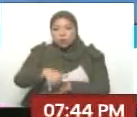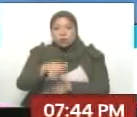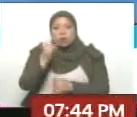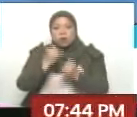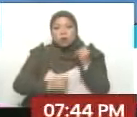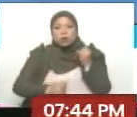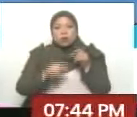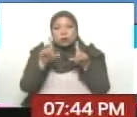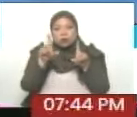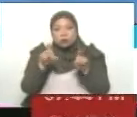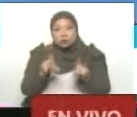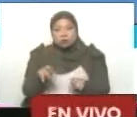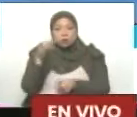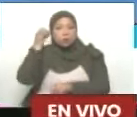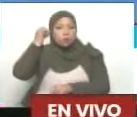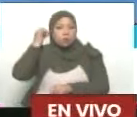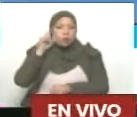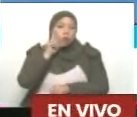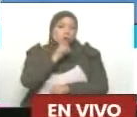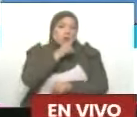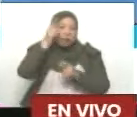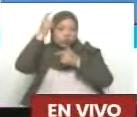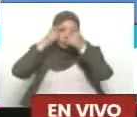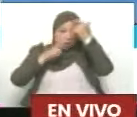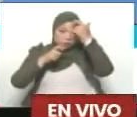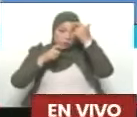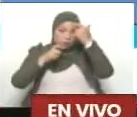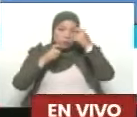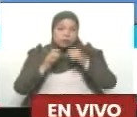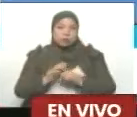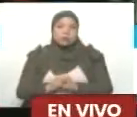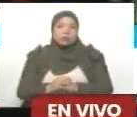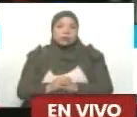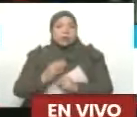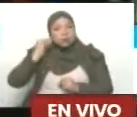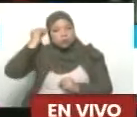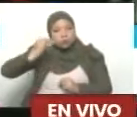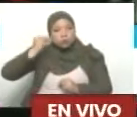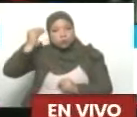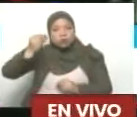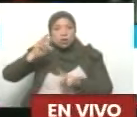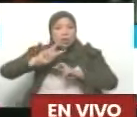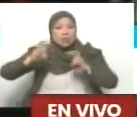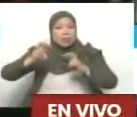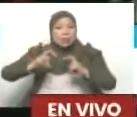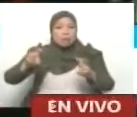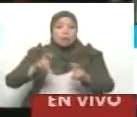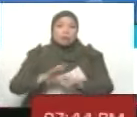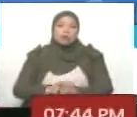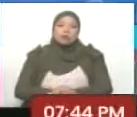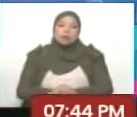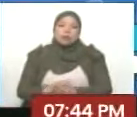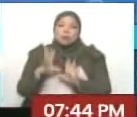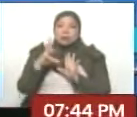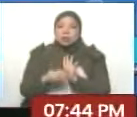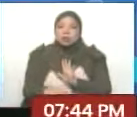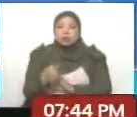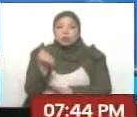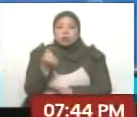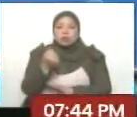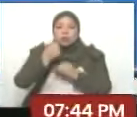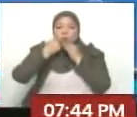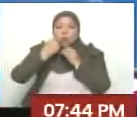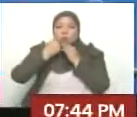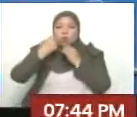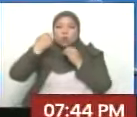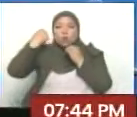última procuradora que nombró el comandante Hugo Chávez. Silita, dame una opinión sobre este tema. El tema de esta lucha que